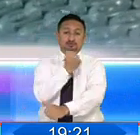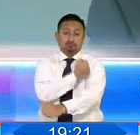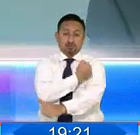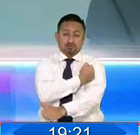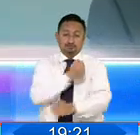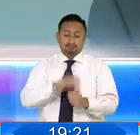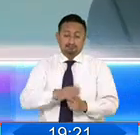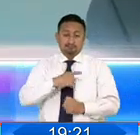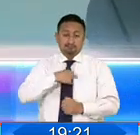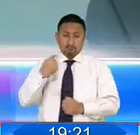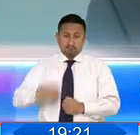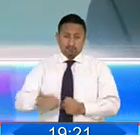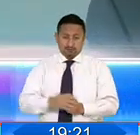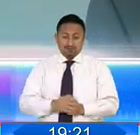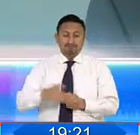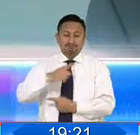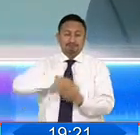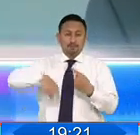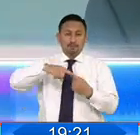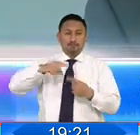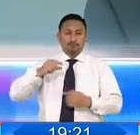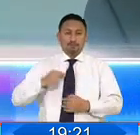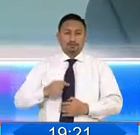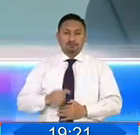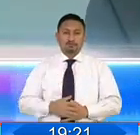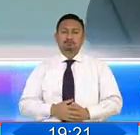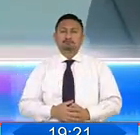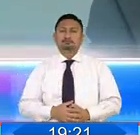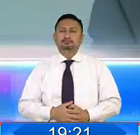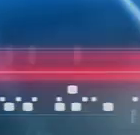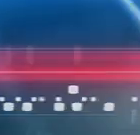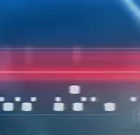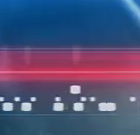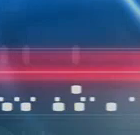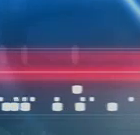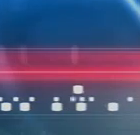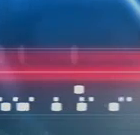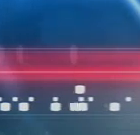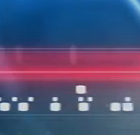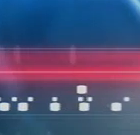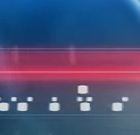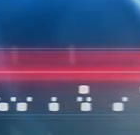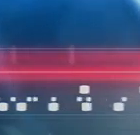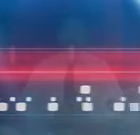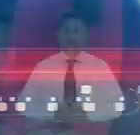Sinovac de China. Los detalles en breves minutos.